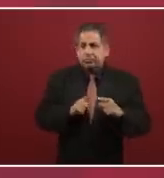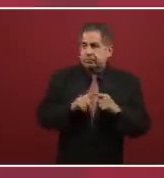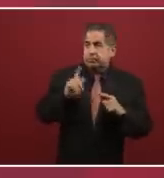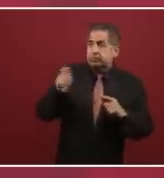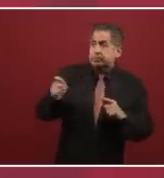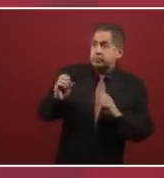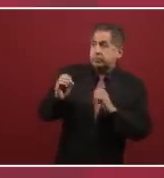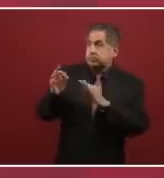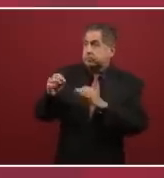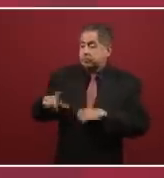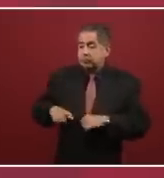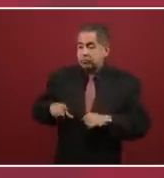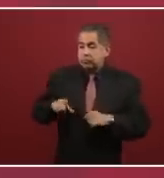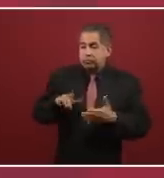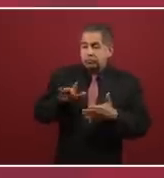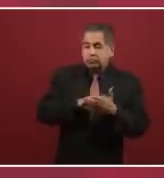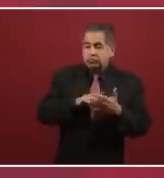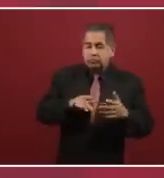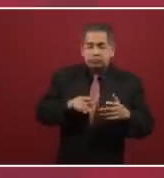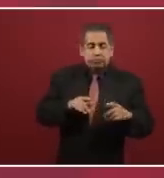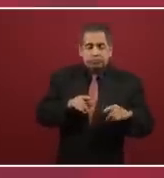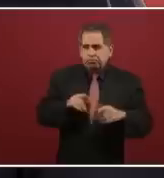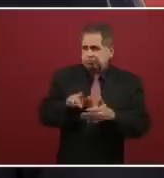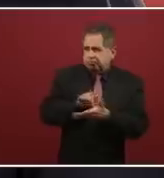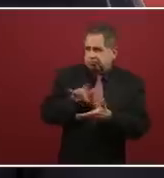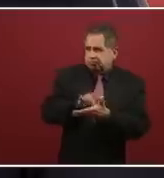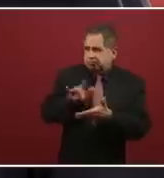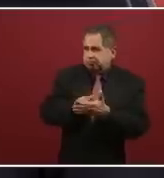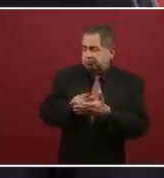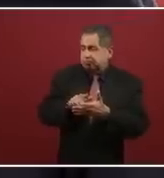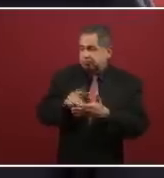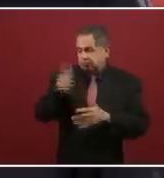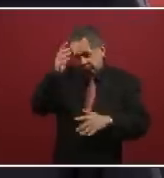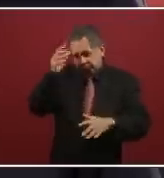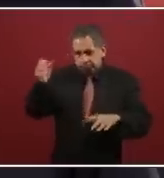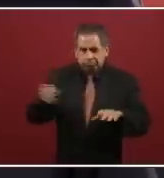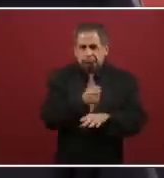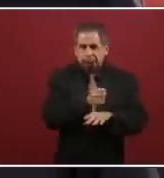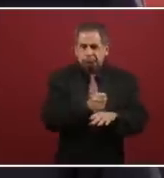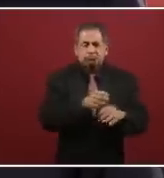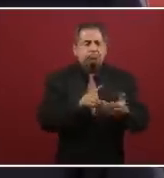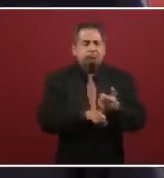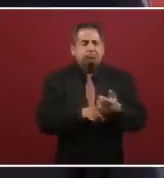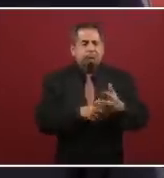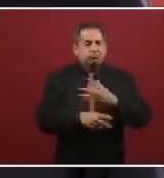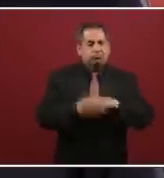dependencias y los contratan y se convierten en gestores.